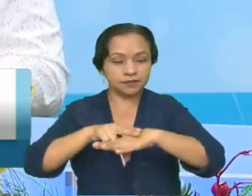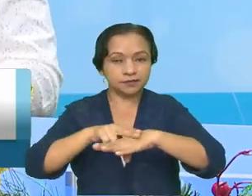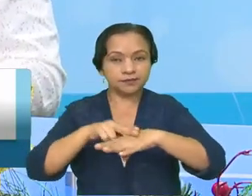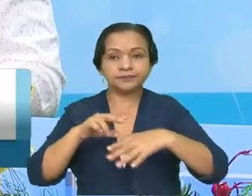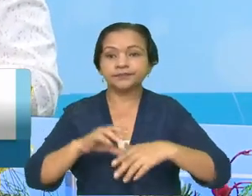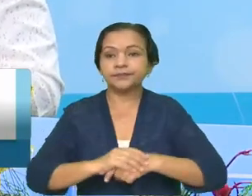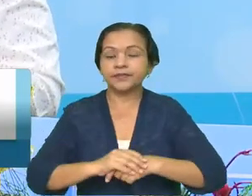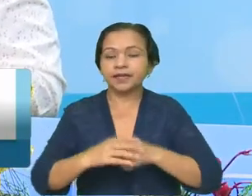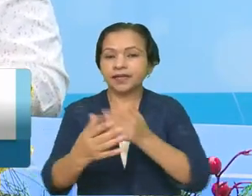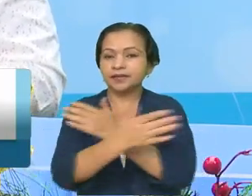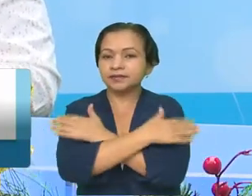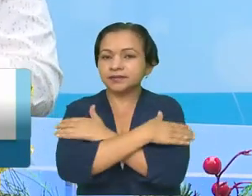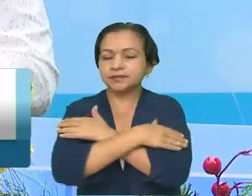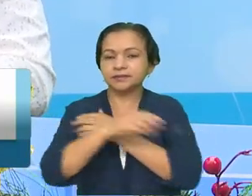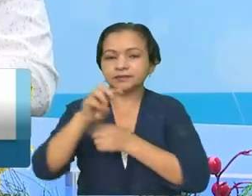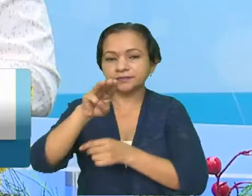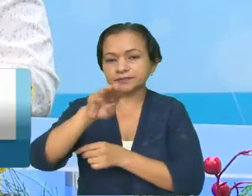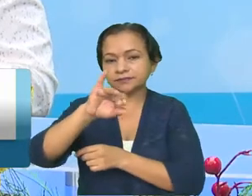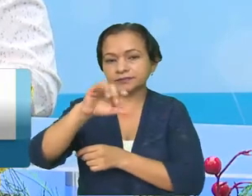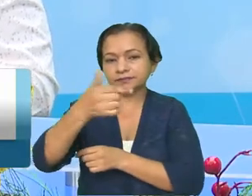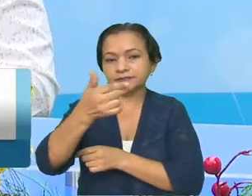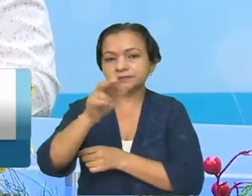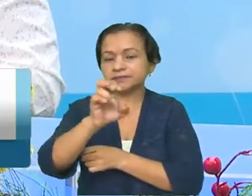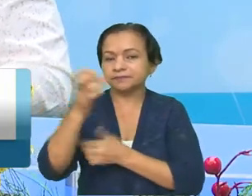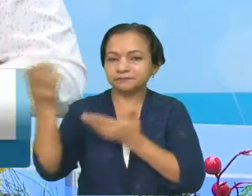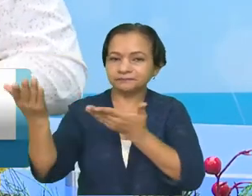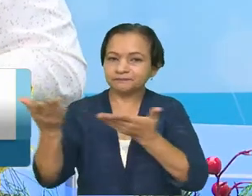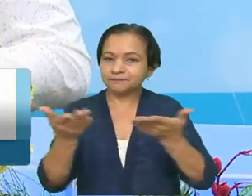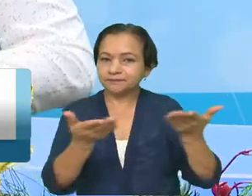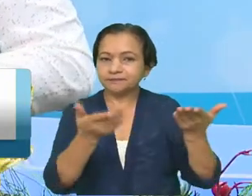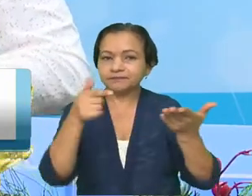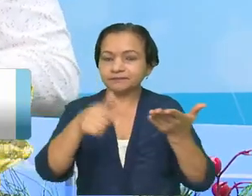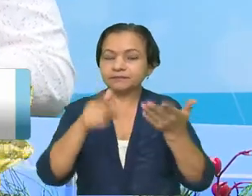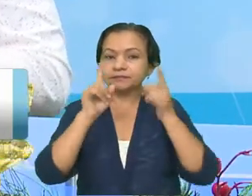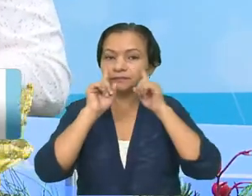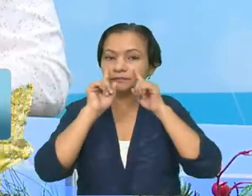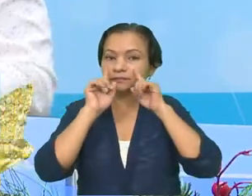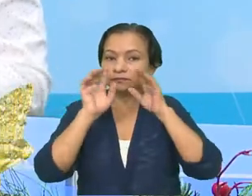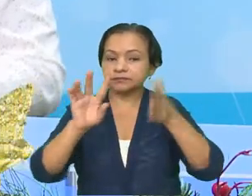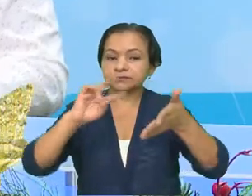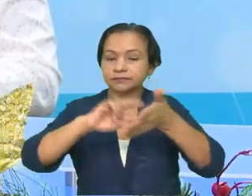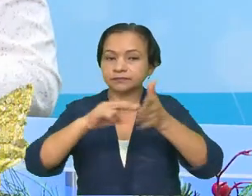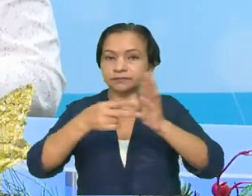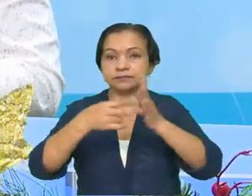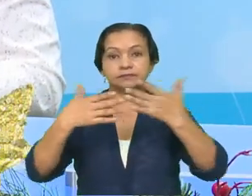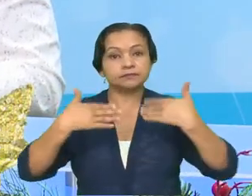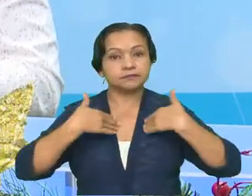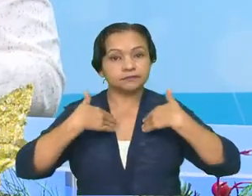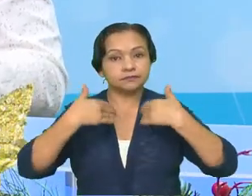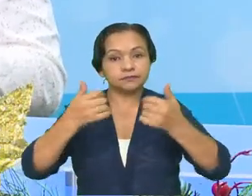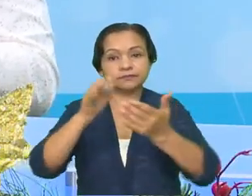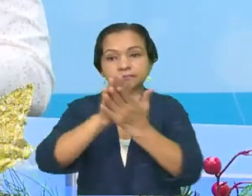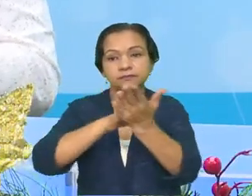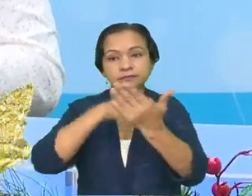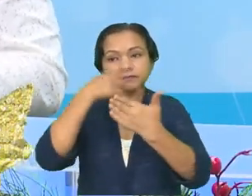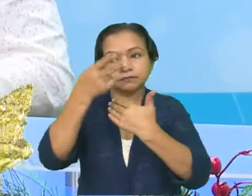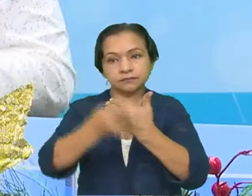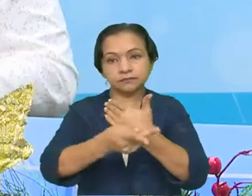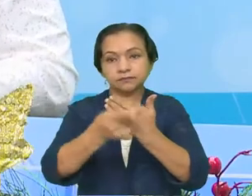Asamblea Nacional. Les saluda a Miguel Carranza Mena y les doy la bienvenida a Prevenir es Salud, un programa que tenemos